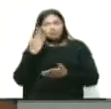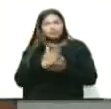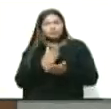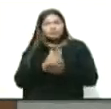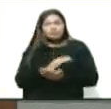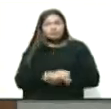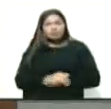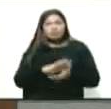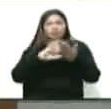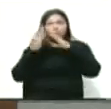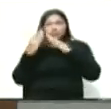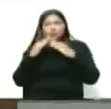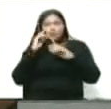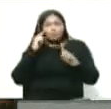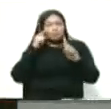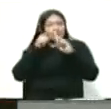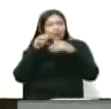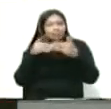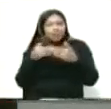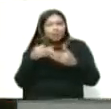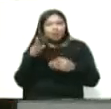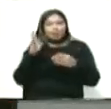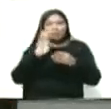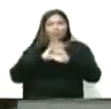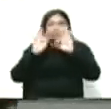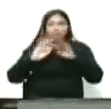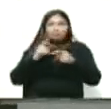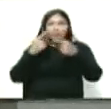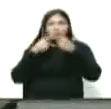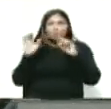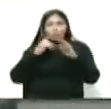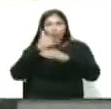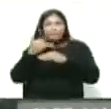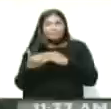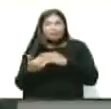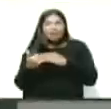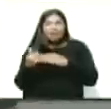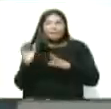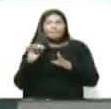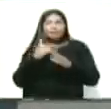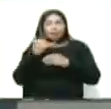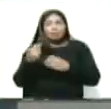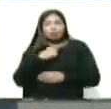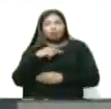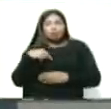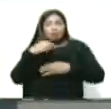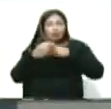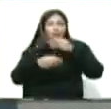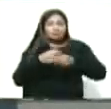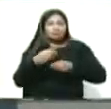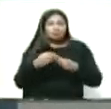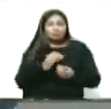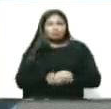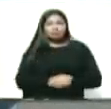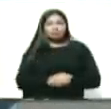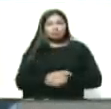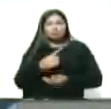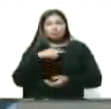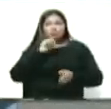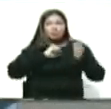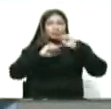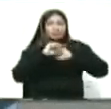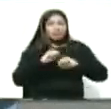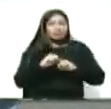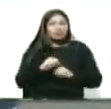la comunidad al tanto de ellos, porque forma parte de otros planes, de otros programas que hemos realizado antes en defensa de la